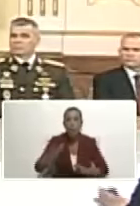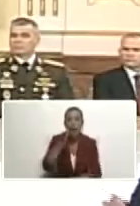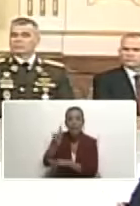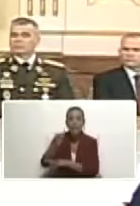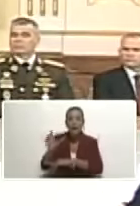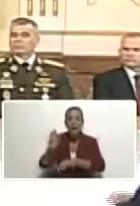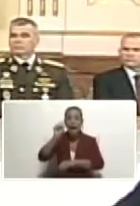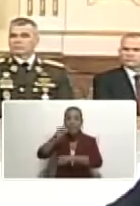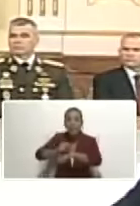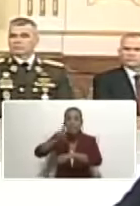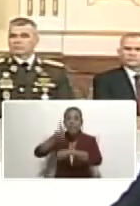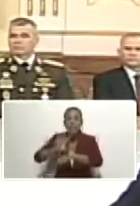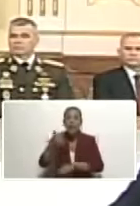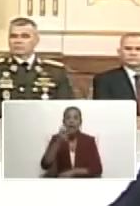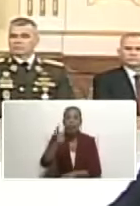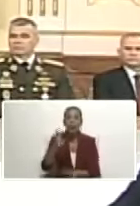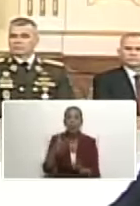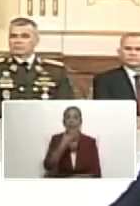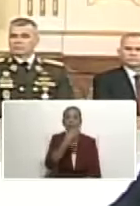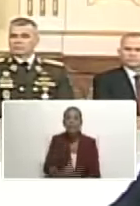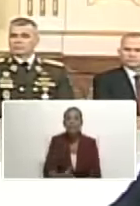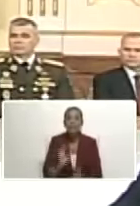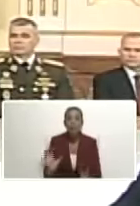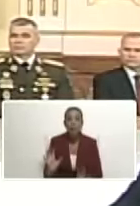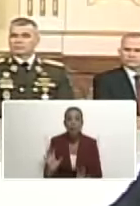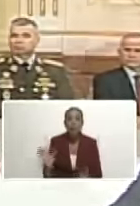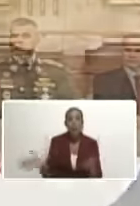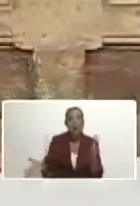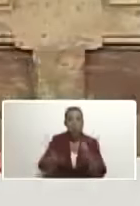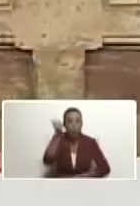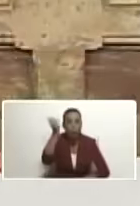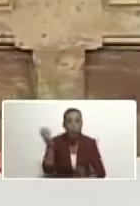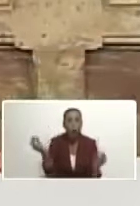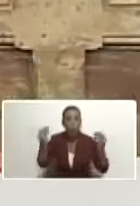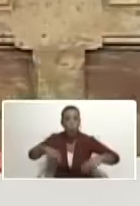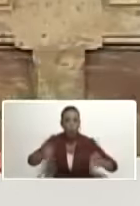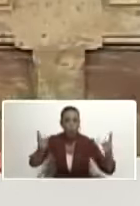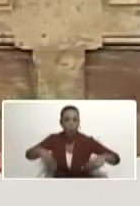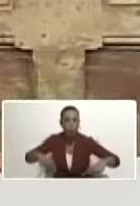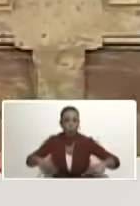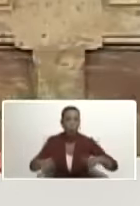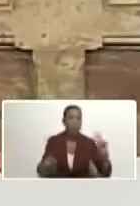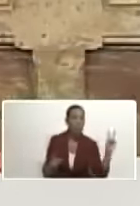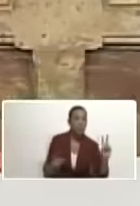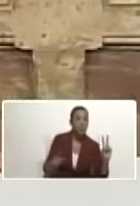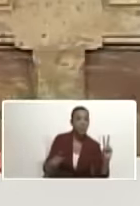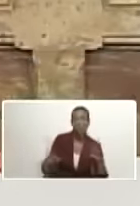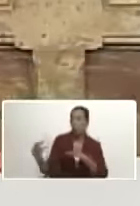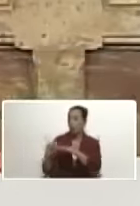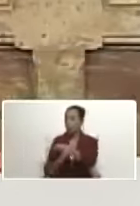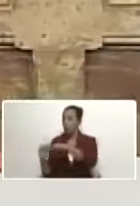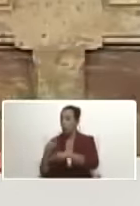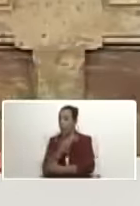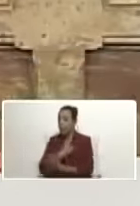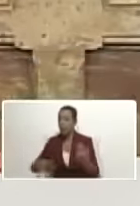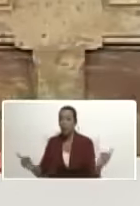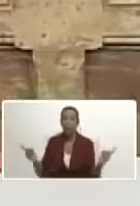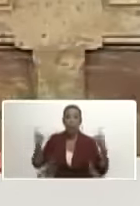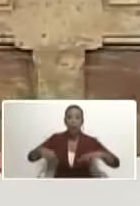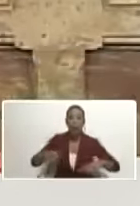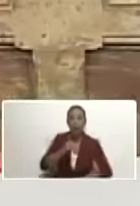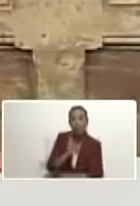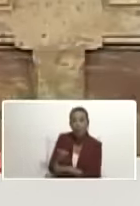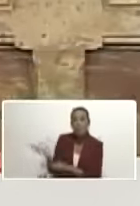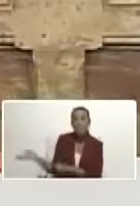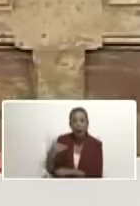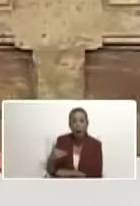las Granadinas el 14 de diciembre y lograr un gran acuerdo, el acuerdo de Arguil, y obligar al gobierno de Guyana